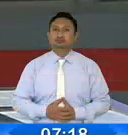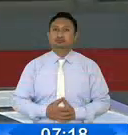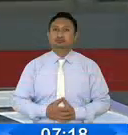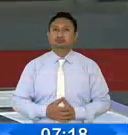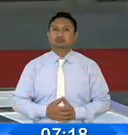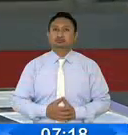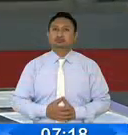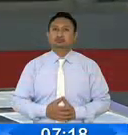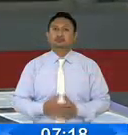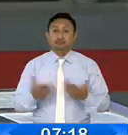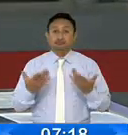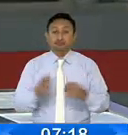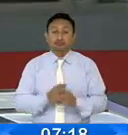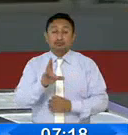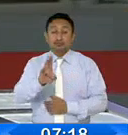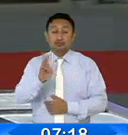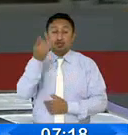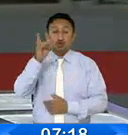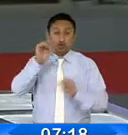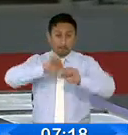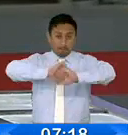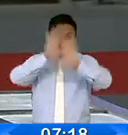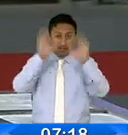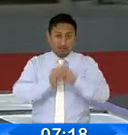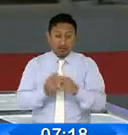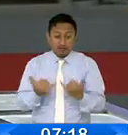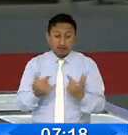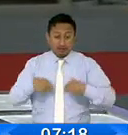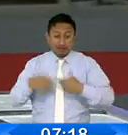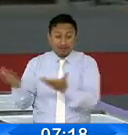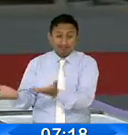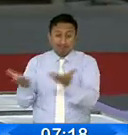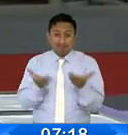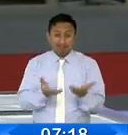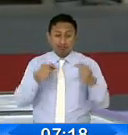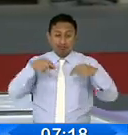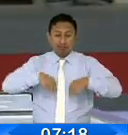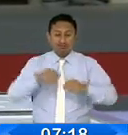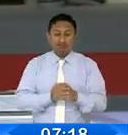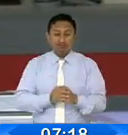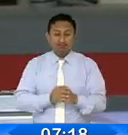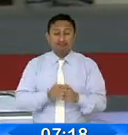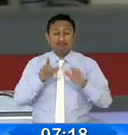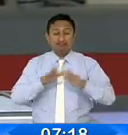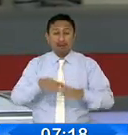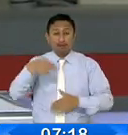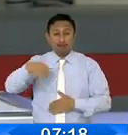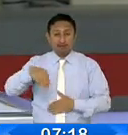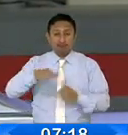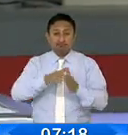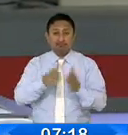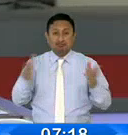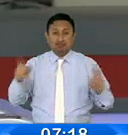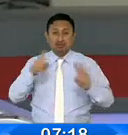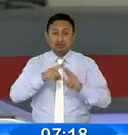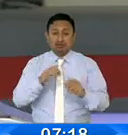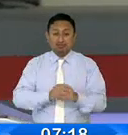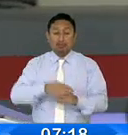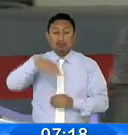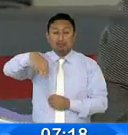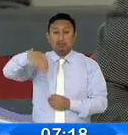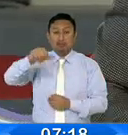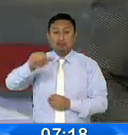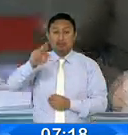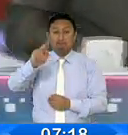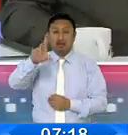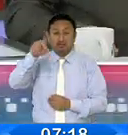Siete y 18 de la mañana, es tiempo de recibir acá en la edición de este día miércoles de Comercio TV a Marlon Santi. El señor Santi es el coordinador